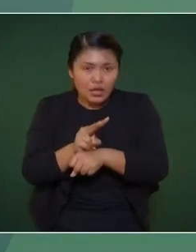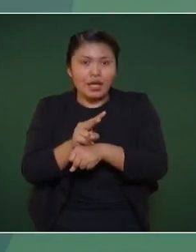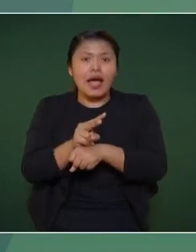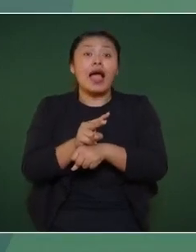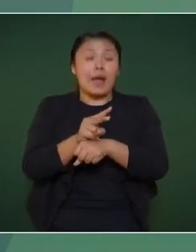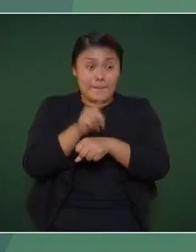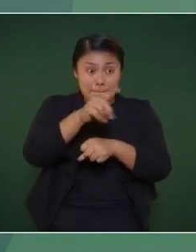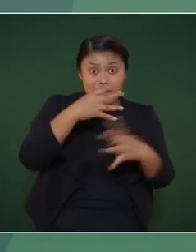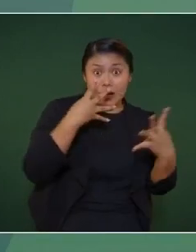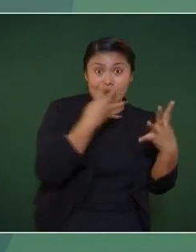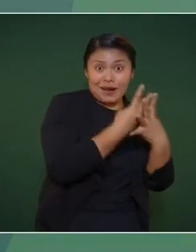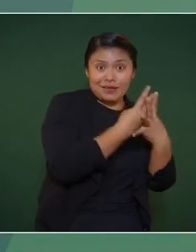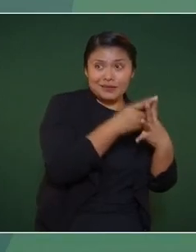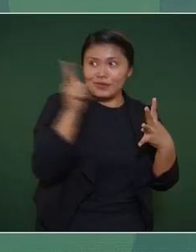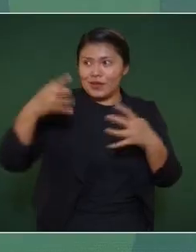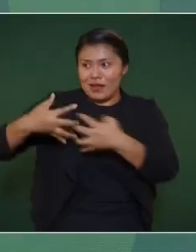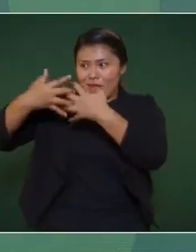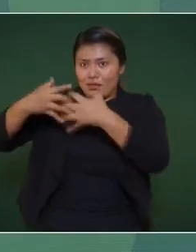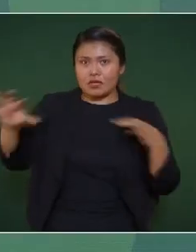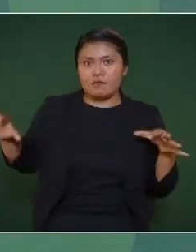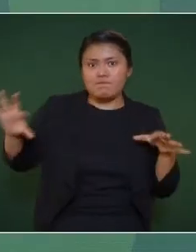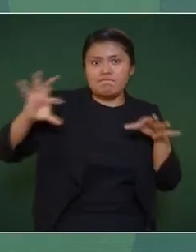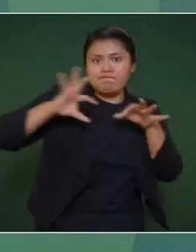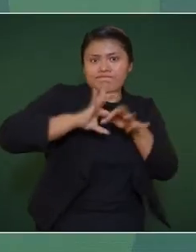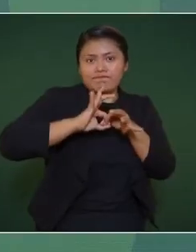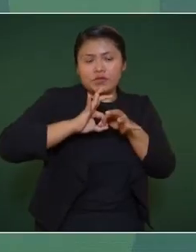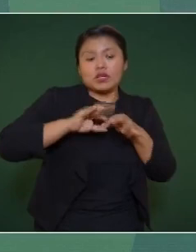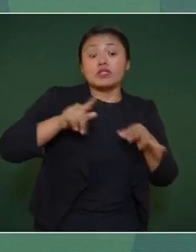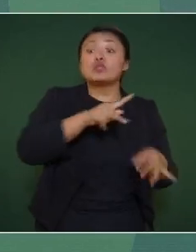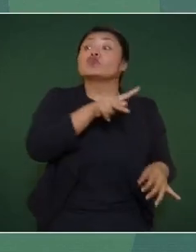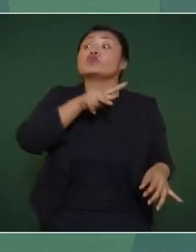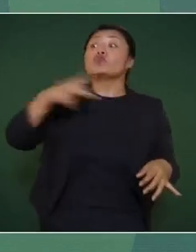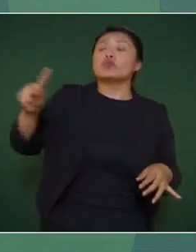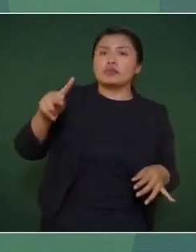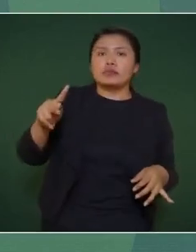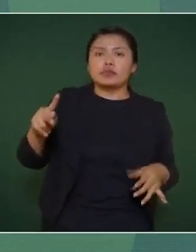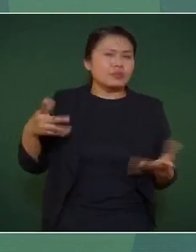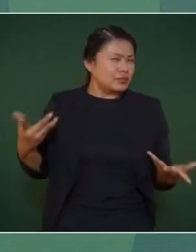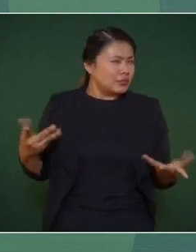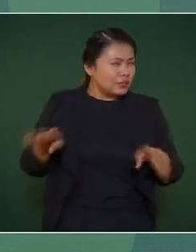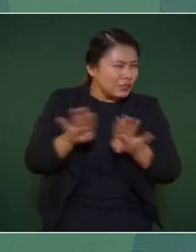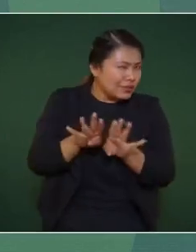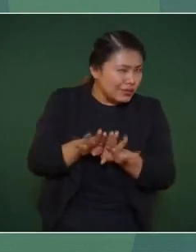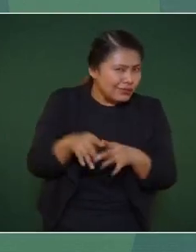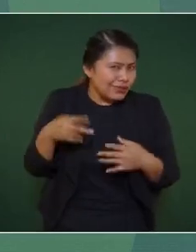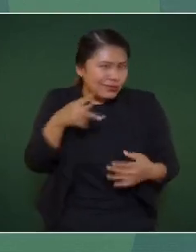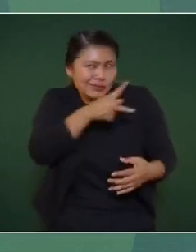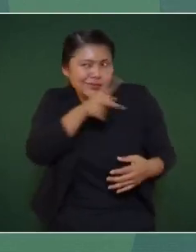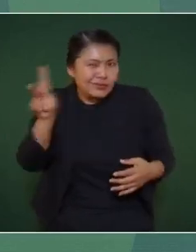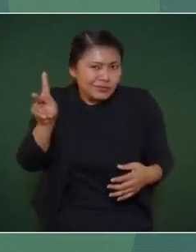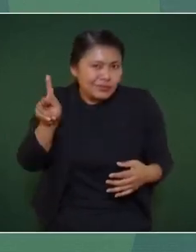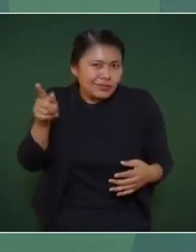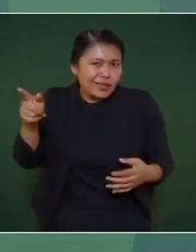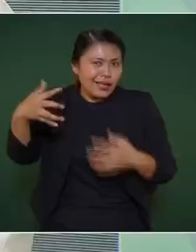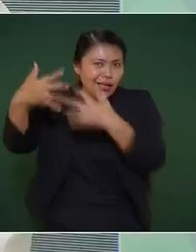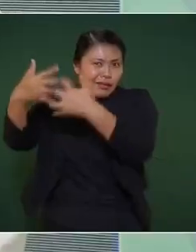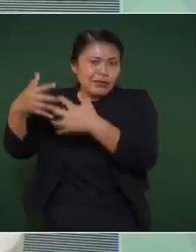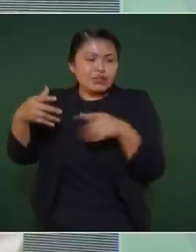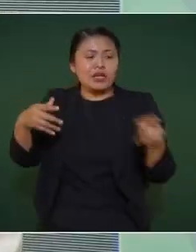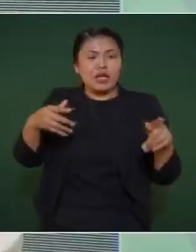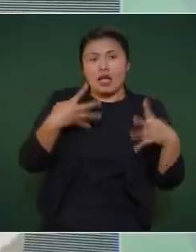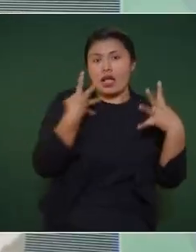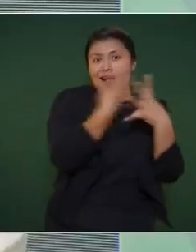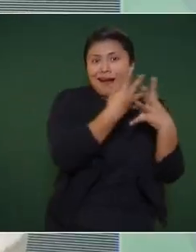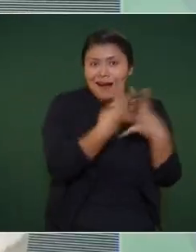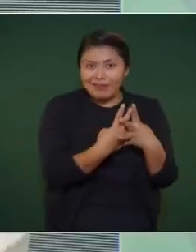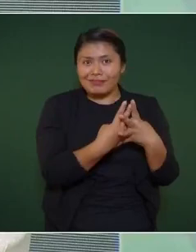empresas. Se privatizó también el manejo de reclusorios, las